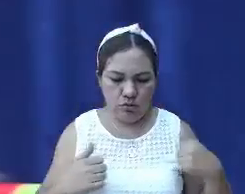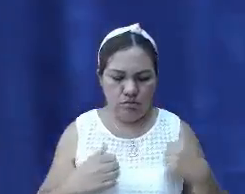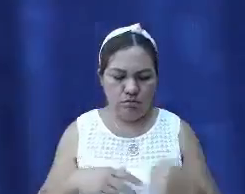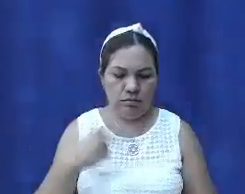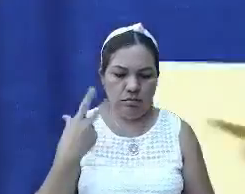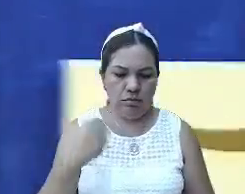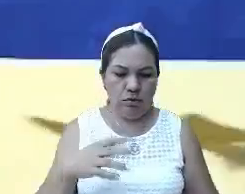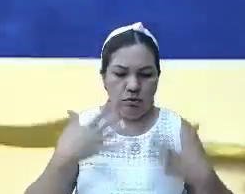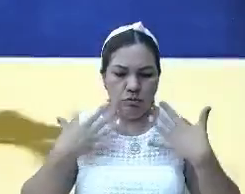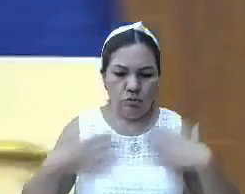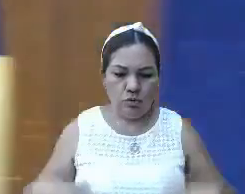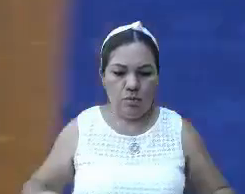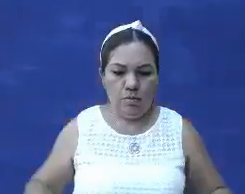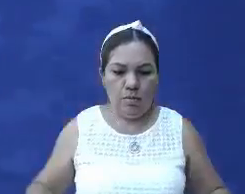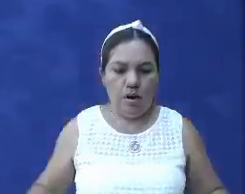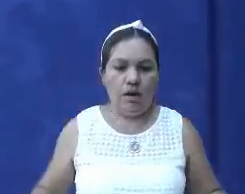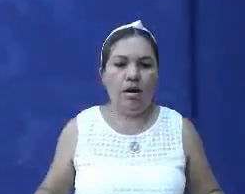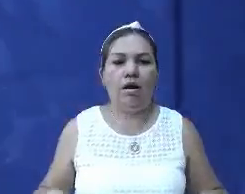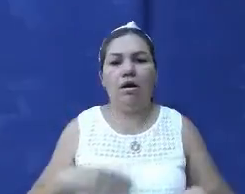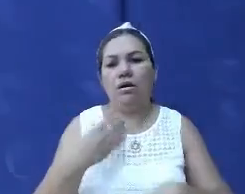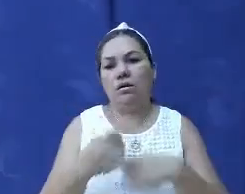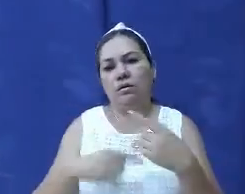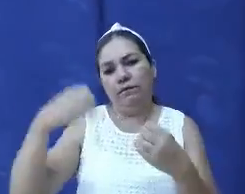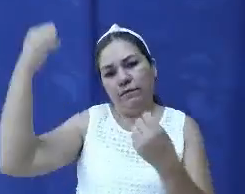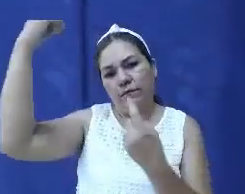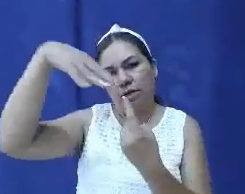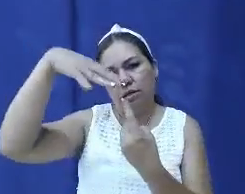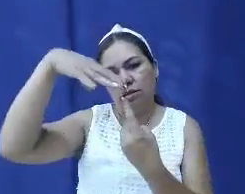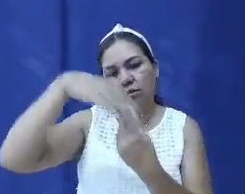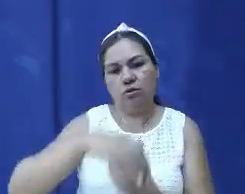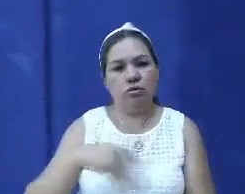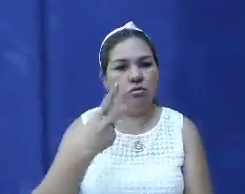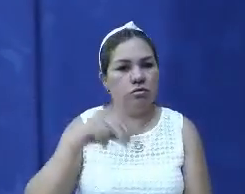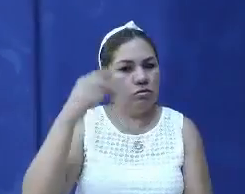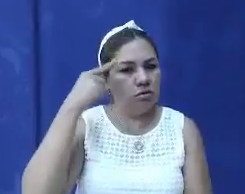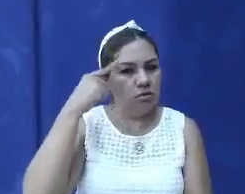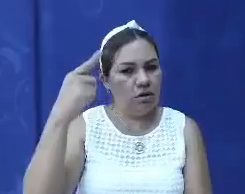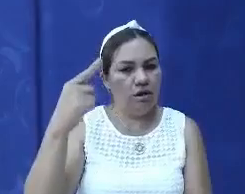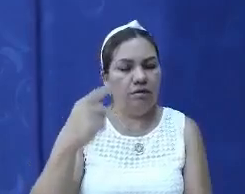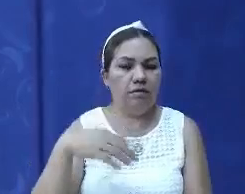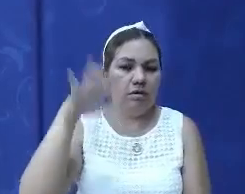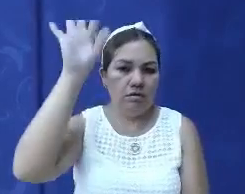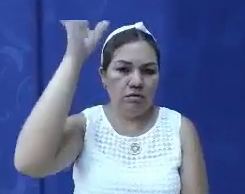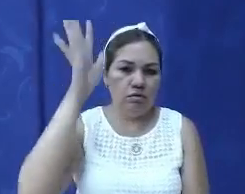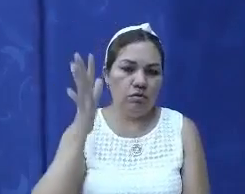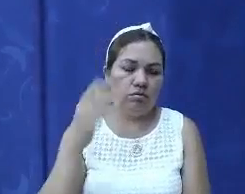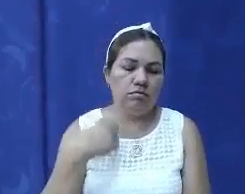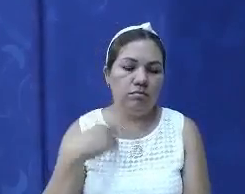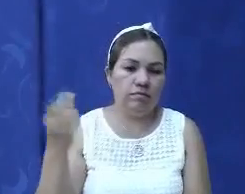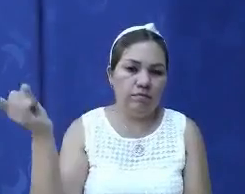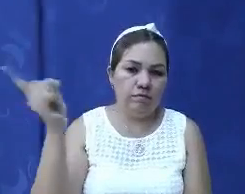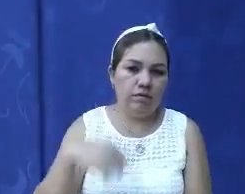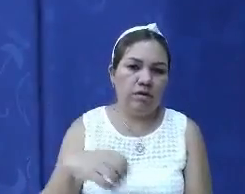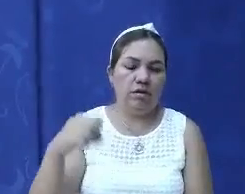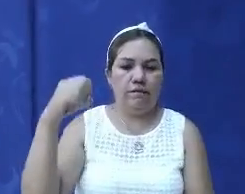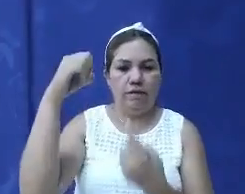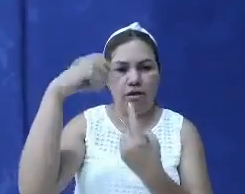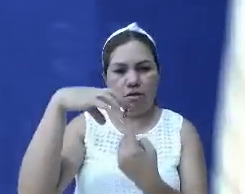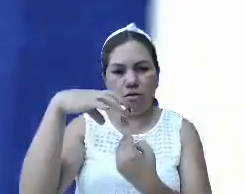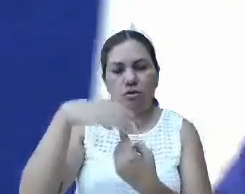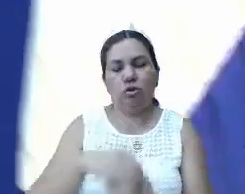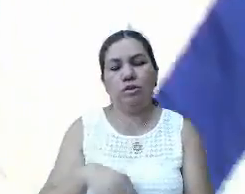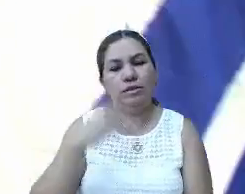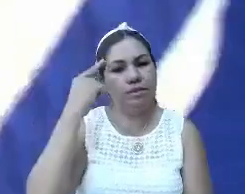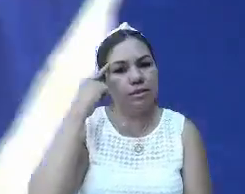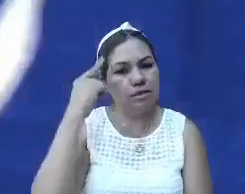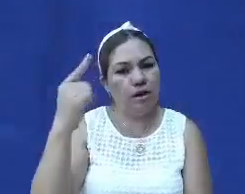Dios deje bendición. No sabemos si Dios va a dejar bendición próximamente. Lo importante es